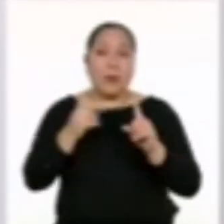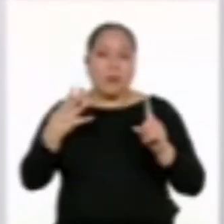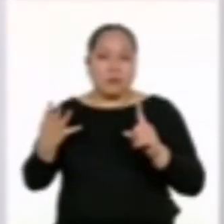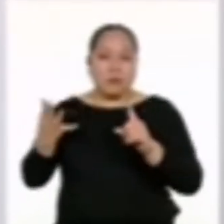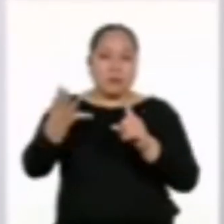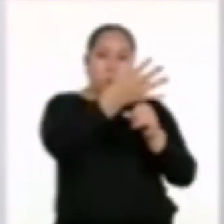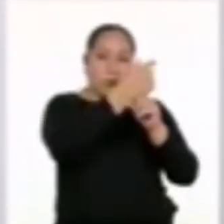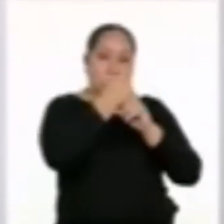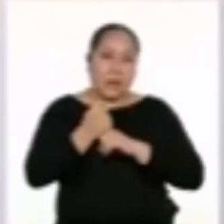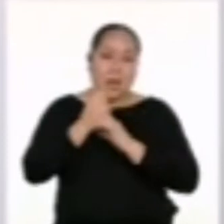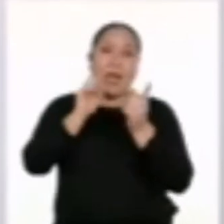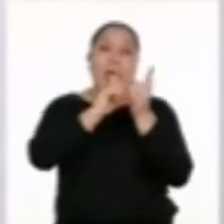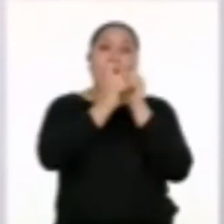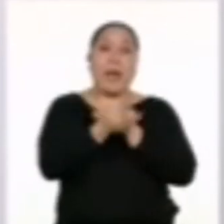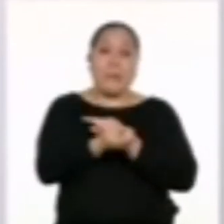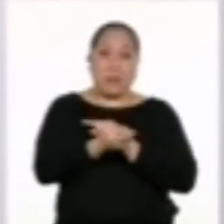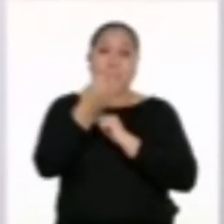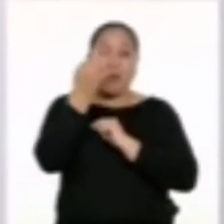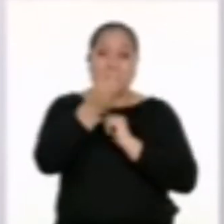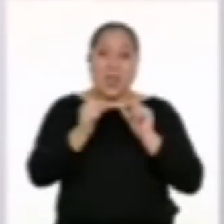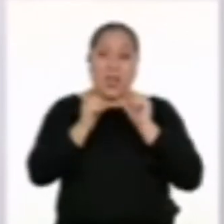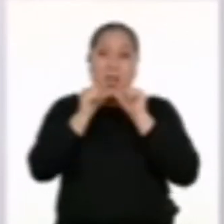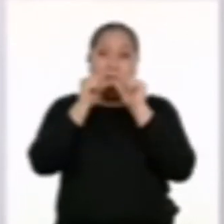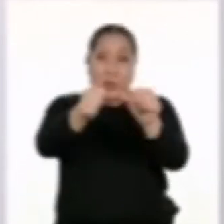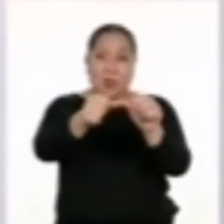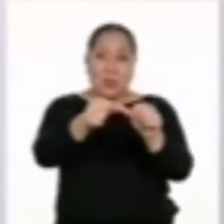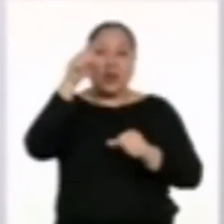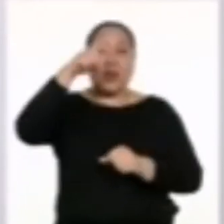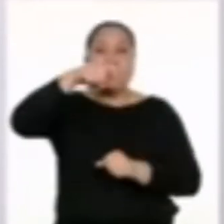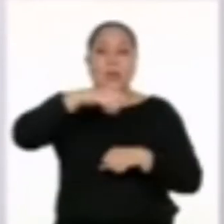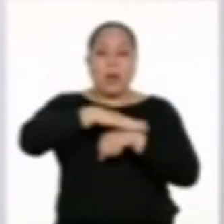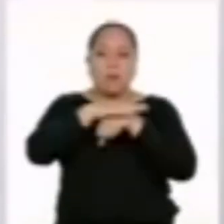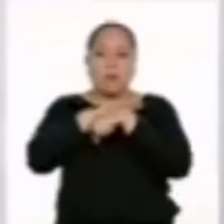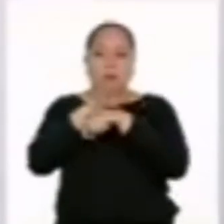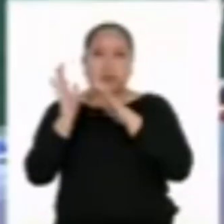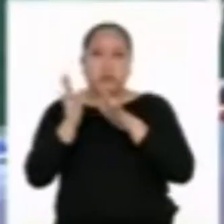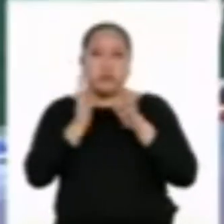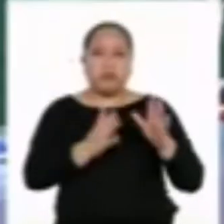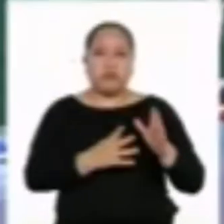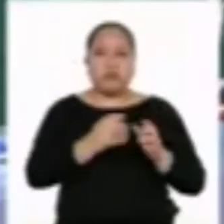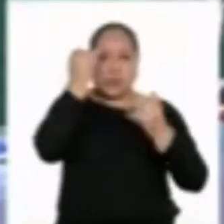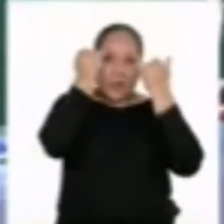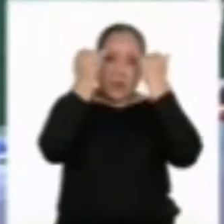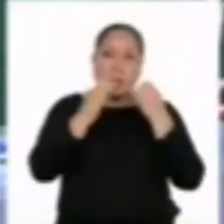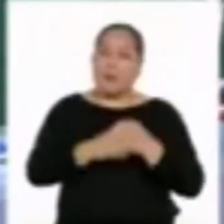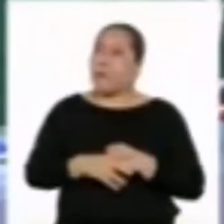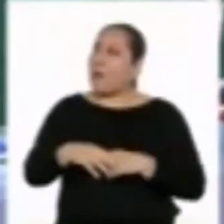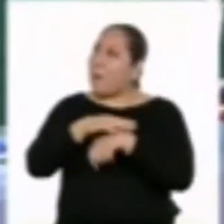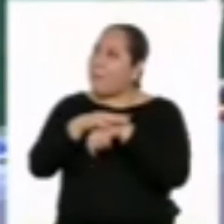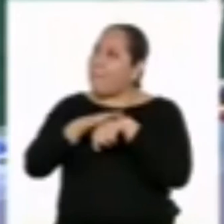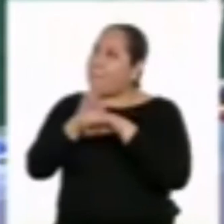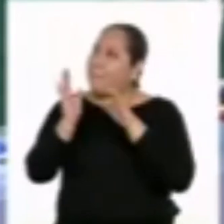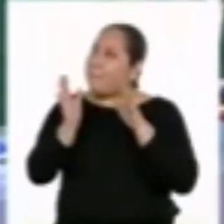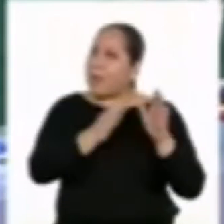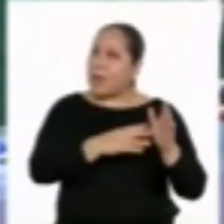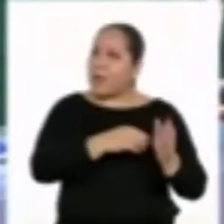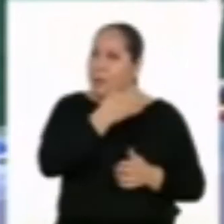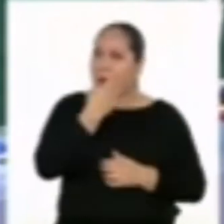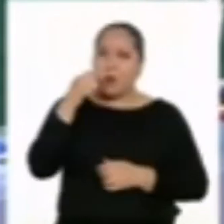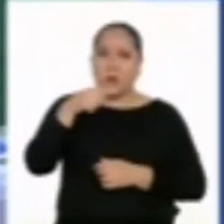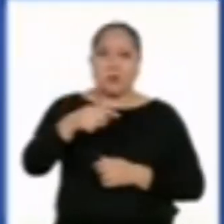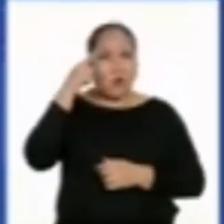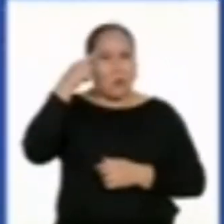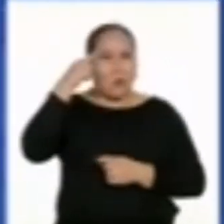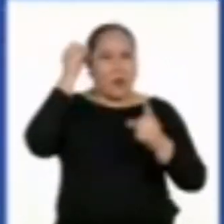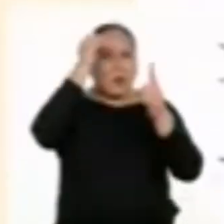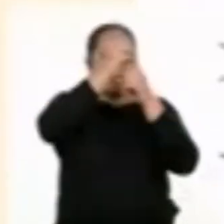lograr cambios significativos y sostenibles tenemos que elaborar una propuesta integral. como el plan de mejora, nuestro reto para estas